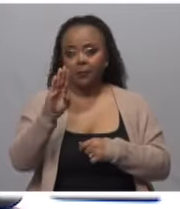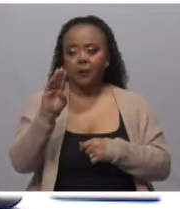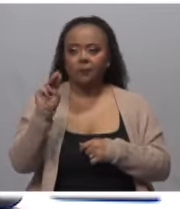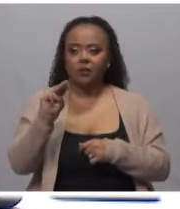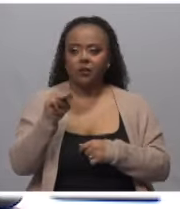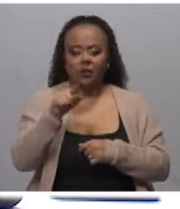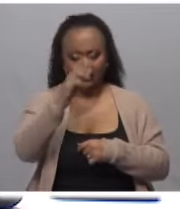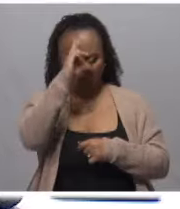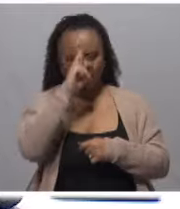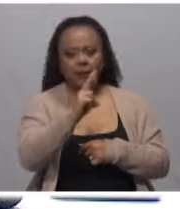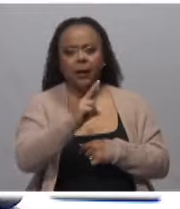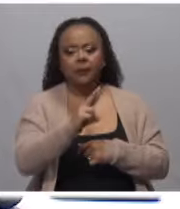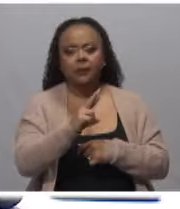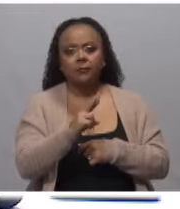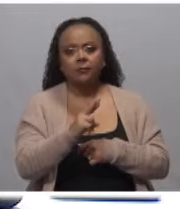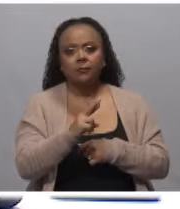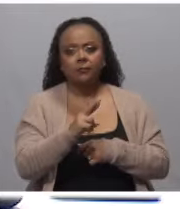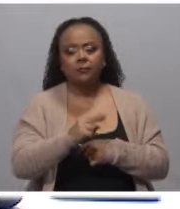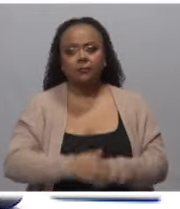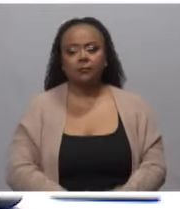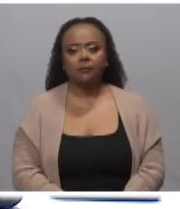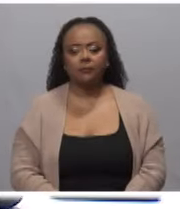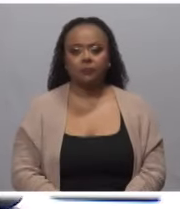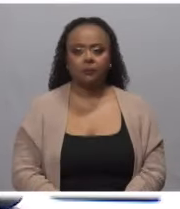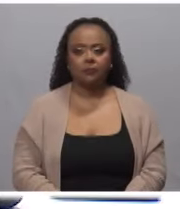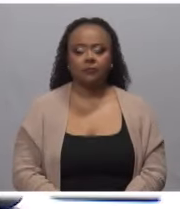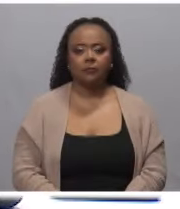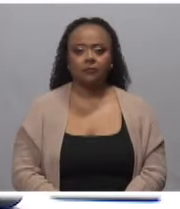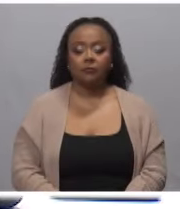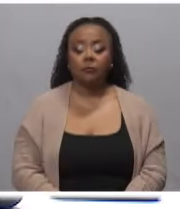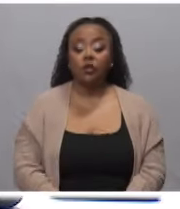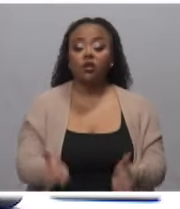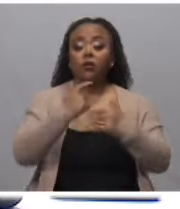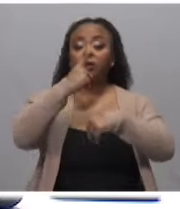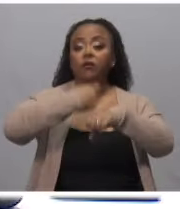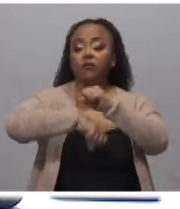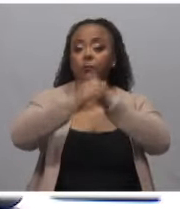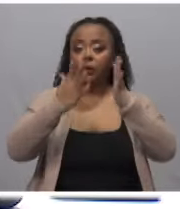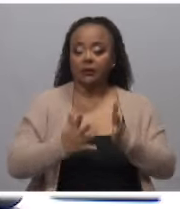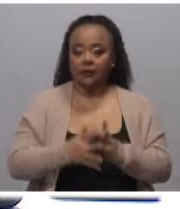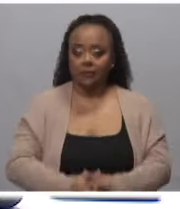absolutamente respetable no hay un futbolista